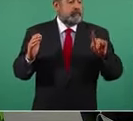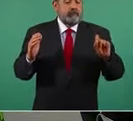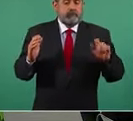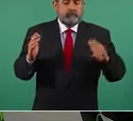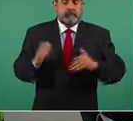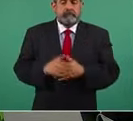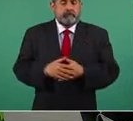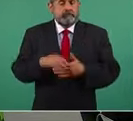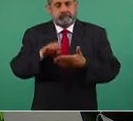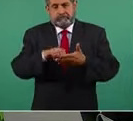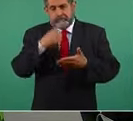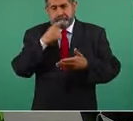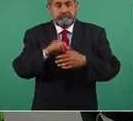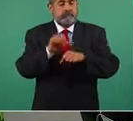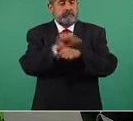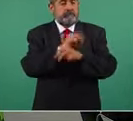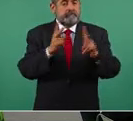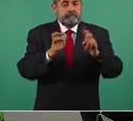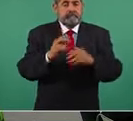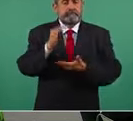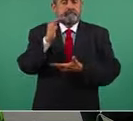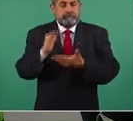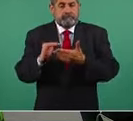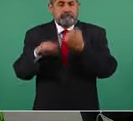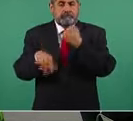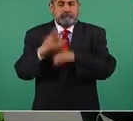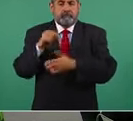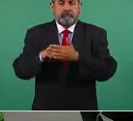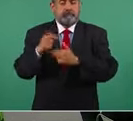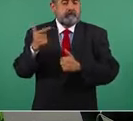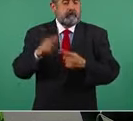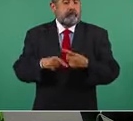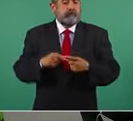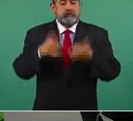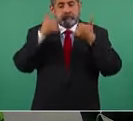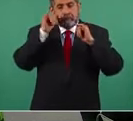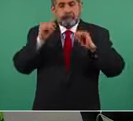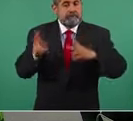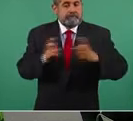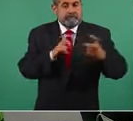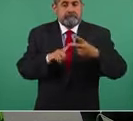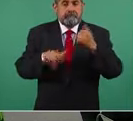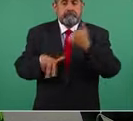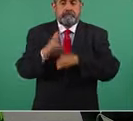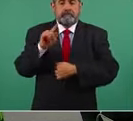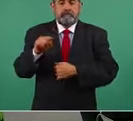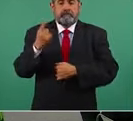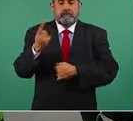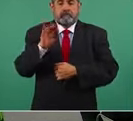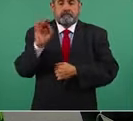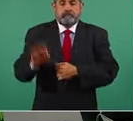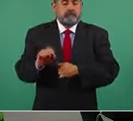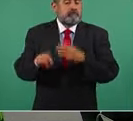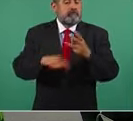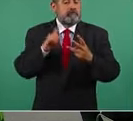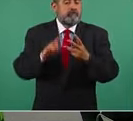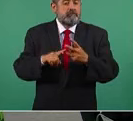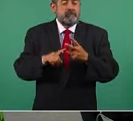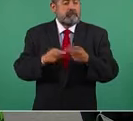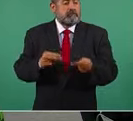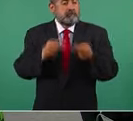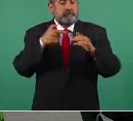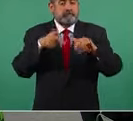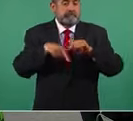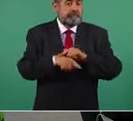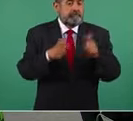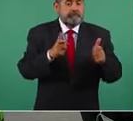decíamos, robo de vehículo, menos 14.7%, robo de ganado, menos 13.1%, robo a negocio,